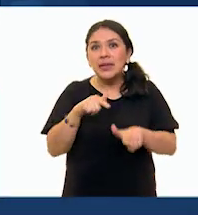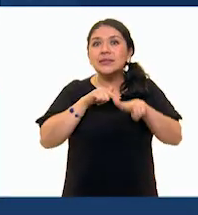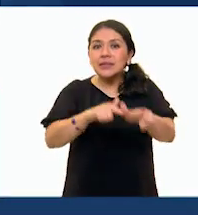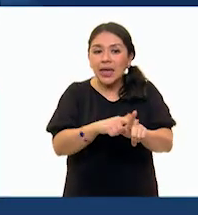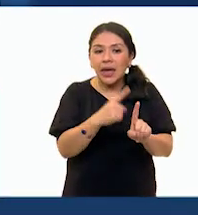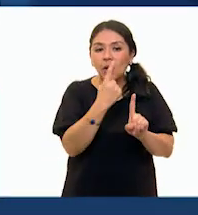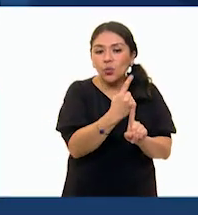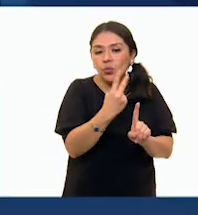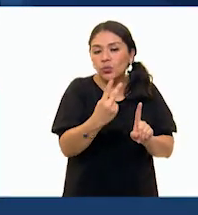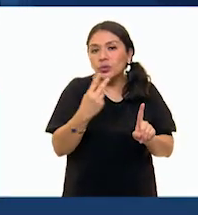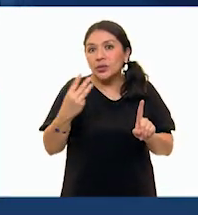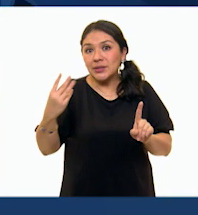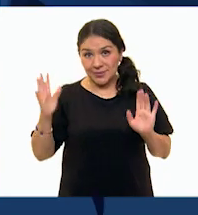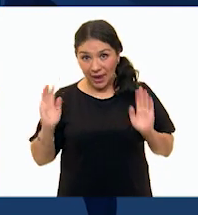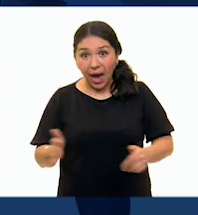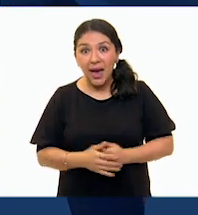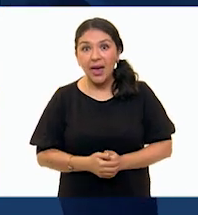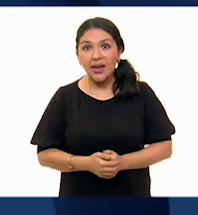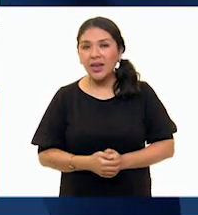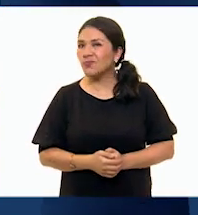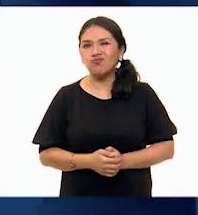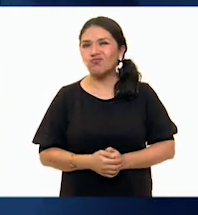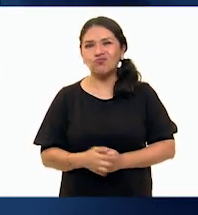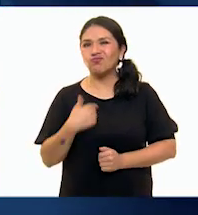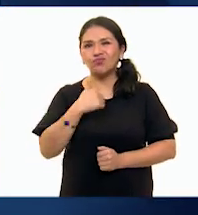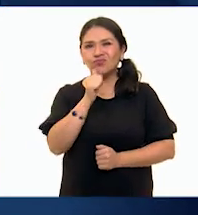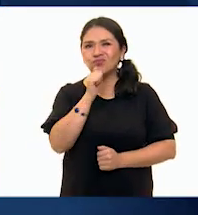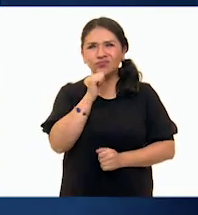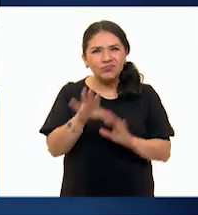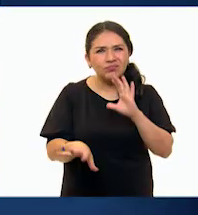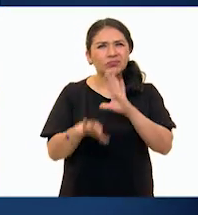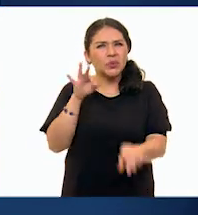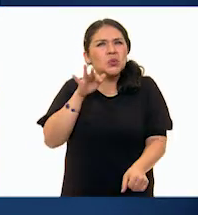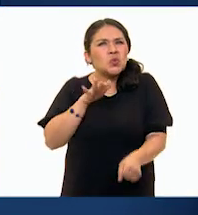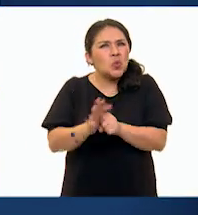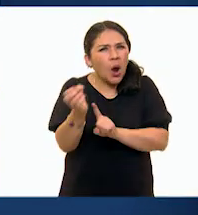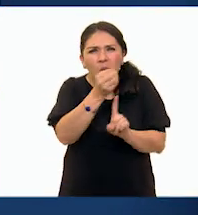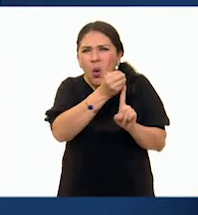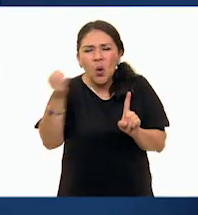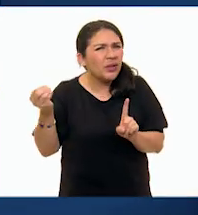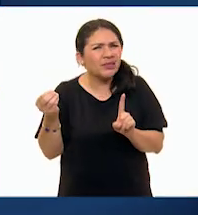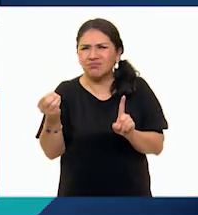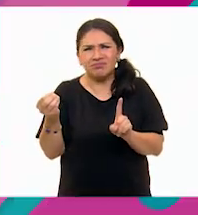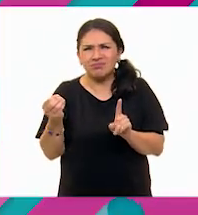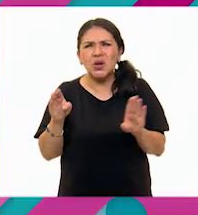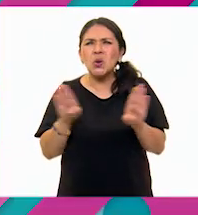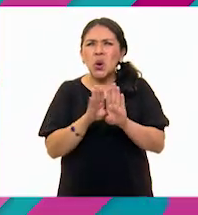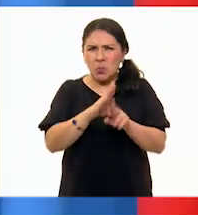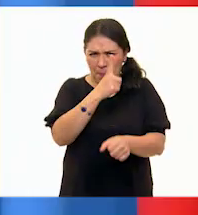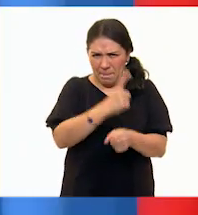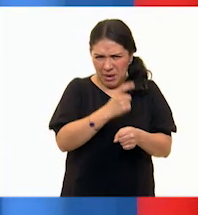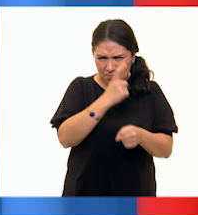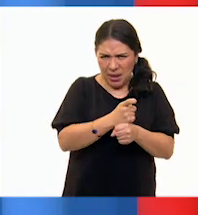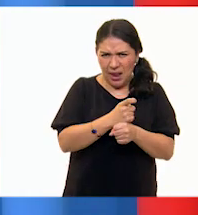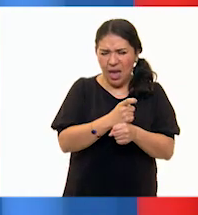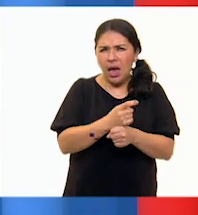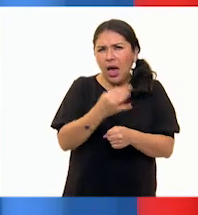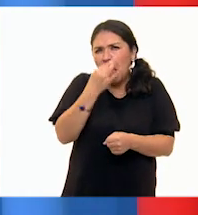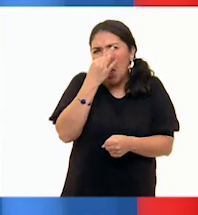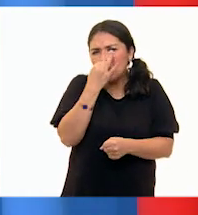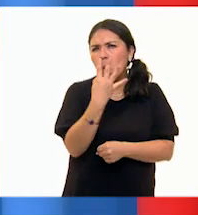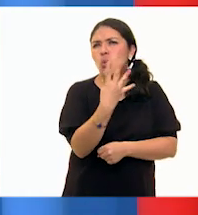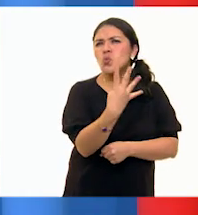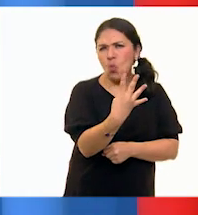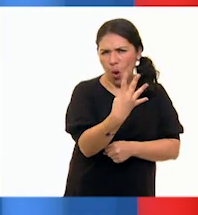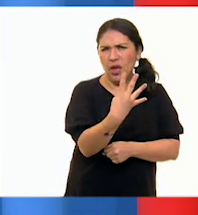figuras? Maestra, yo todavía no logro encontrar cuál es el patrón, porque para formar la primera figura se